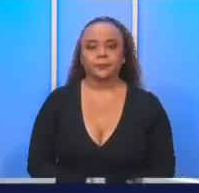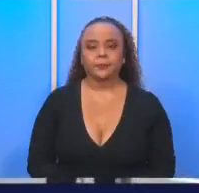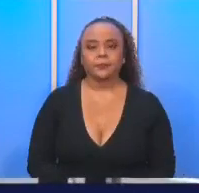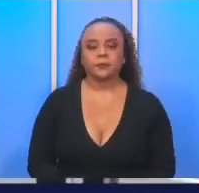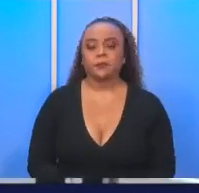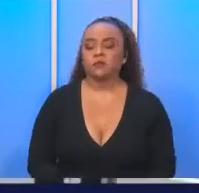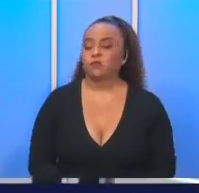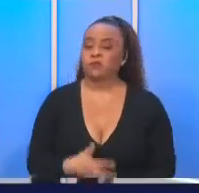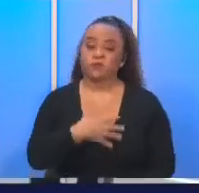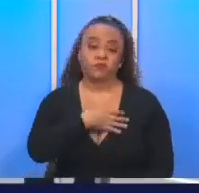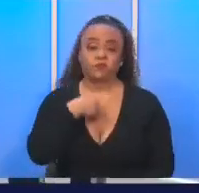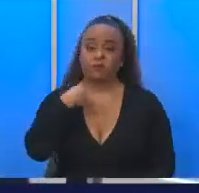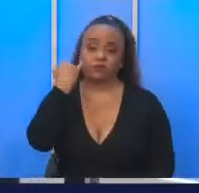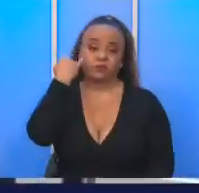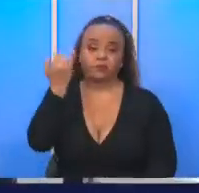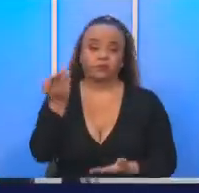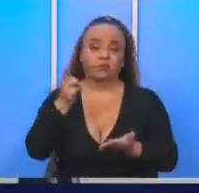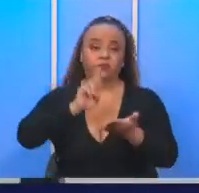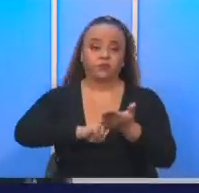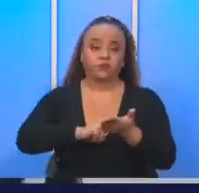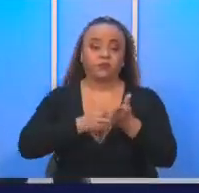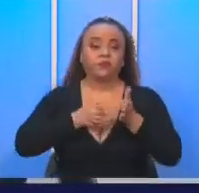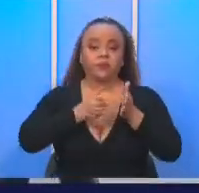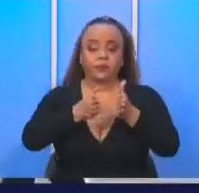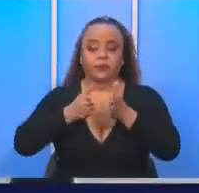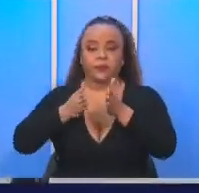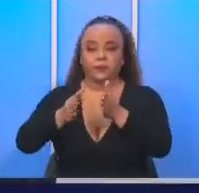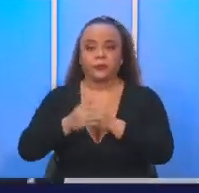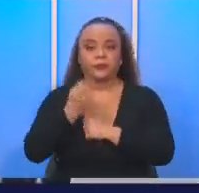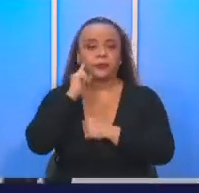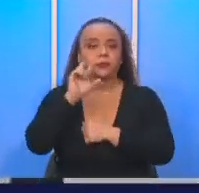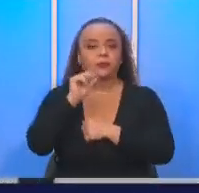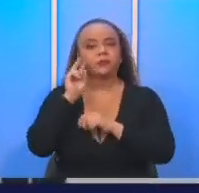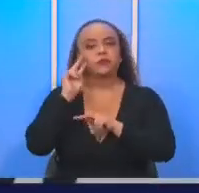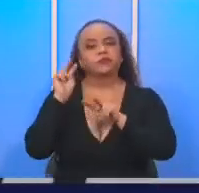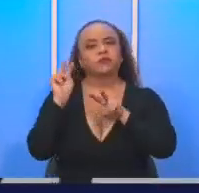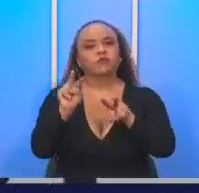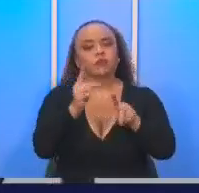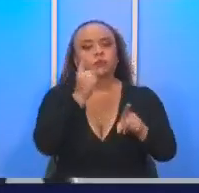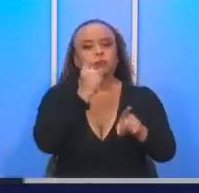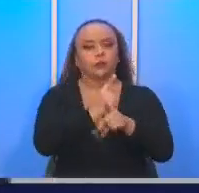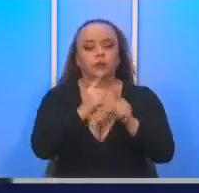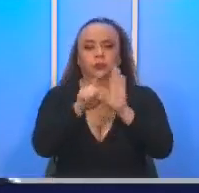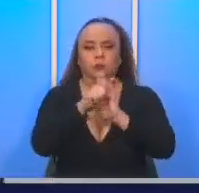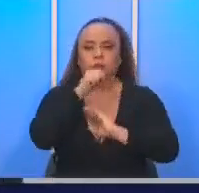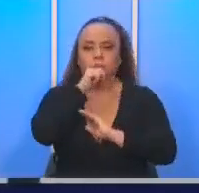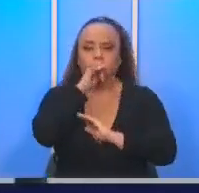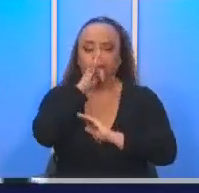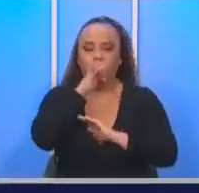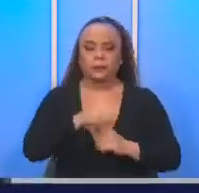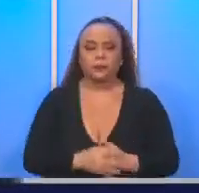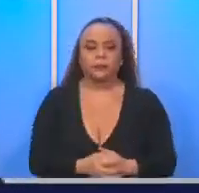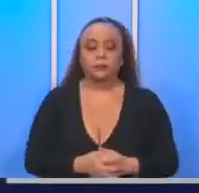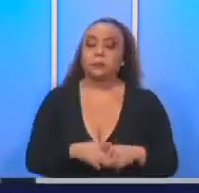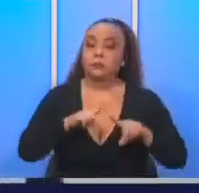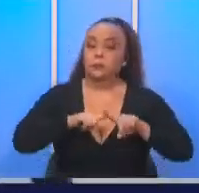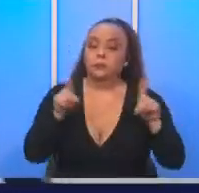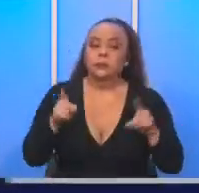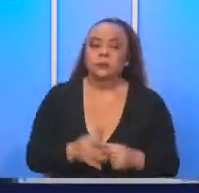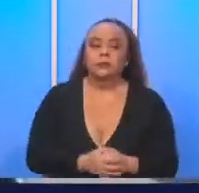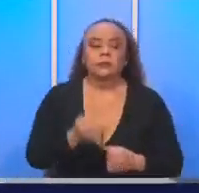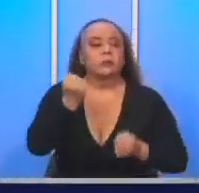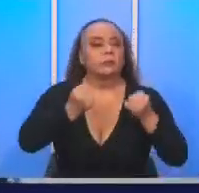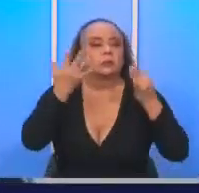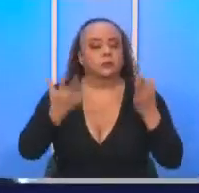A nadie le gusta la idea de recibir una sanción en carretera por la no observancia adecuada de la ley de tránsito. Sin embargo, a